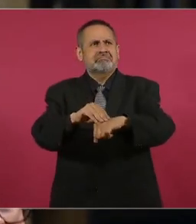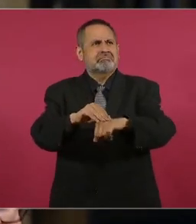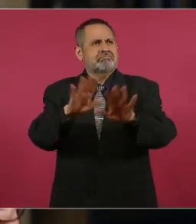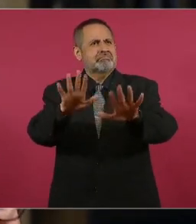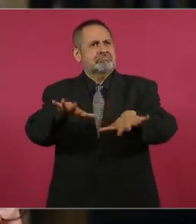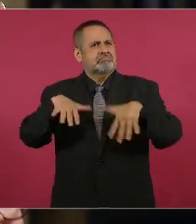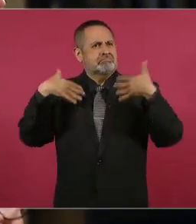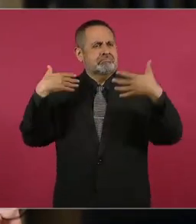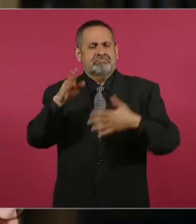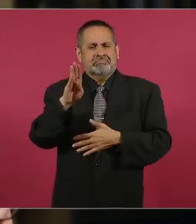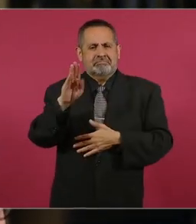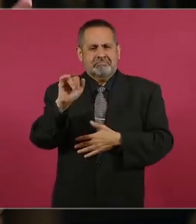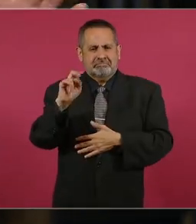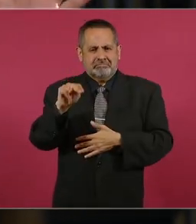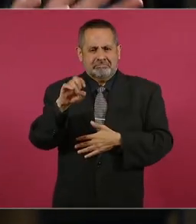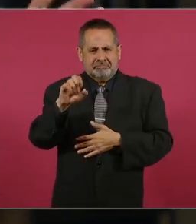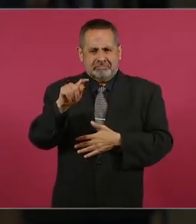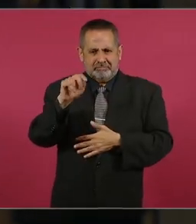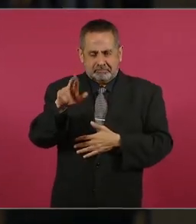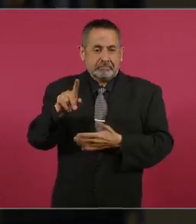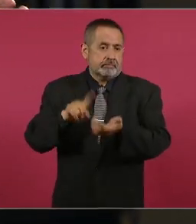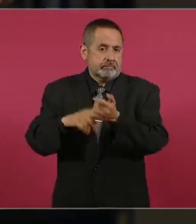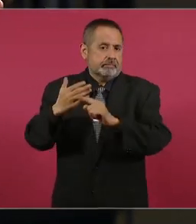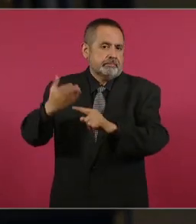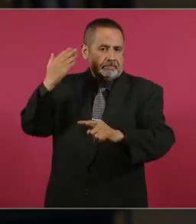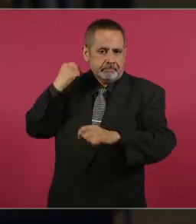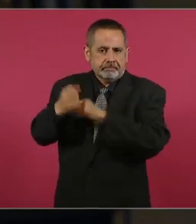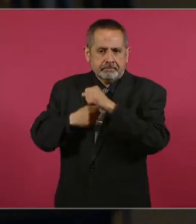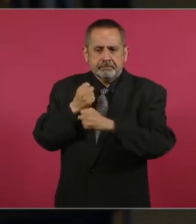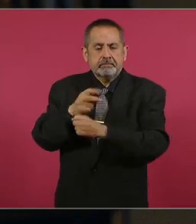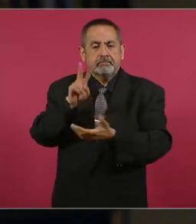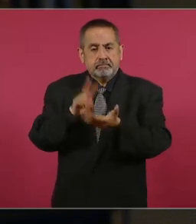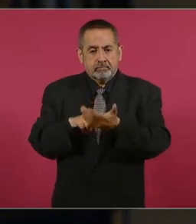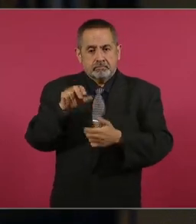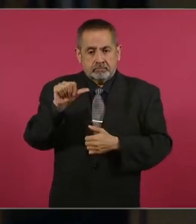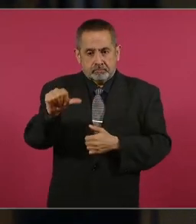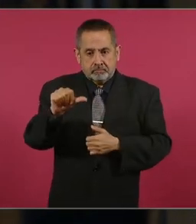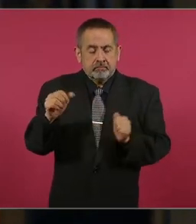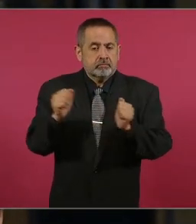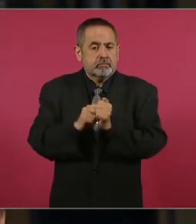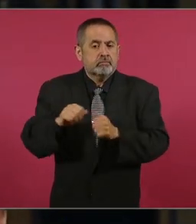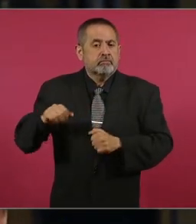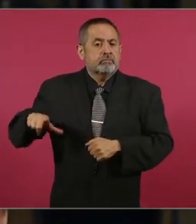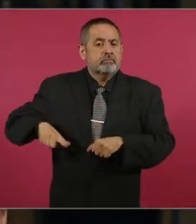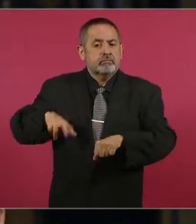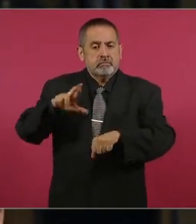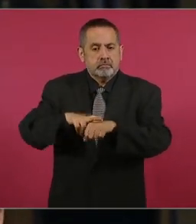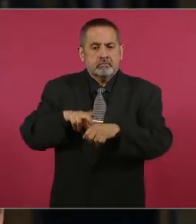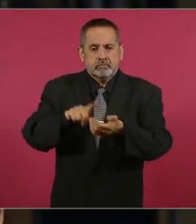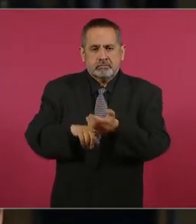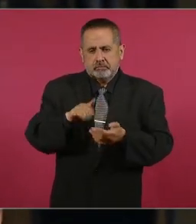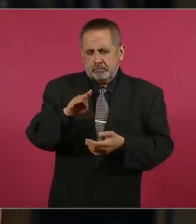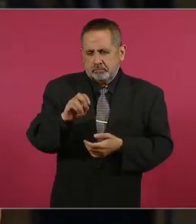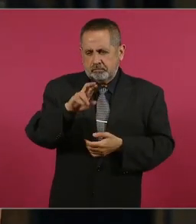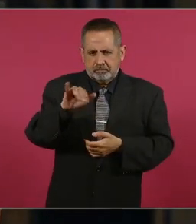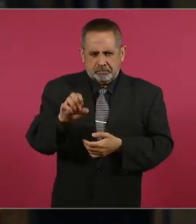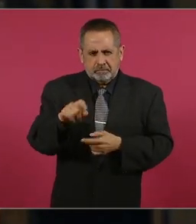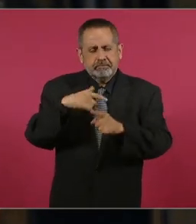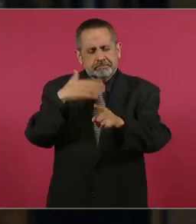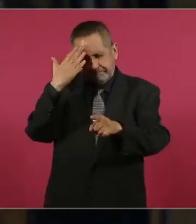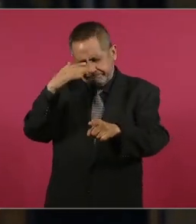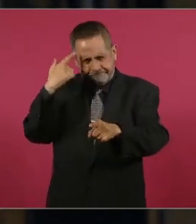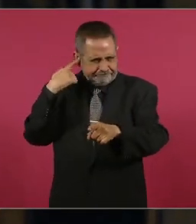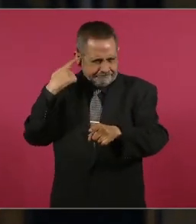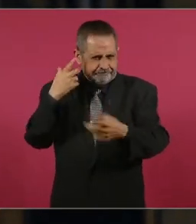Bueno, fue en 2016 con el gobernador Borges, usted ya sabe de qué